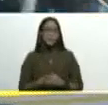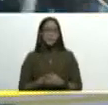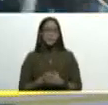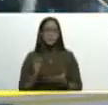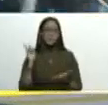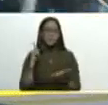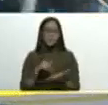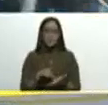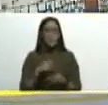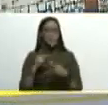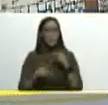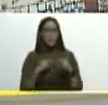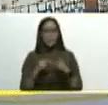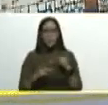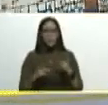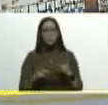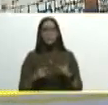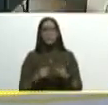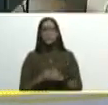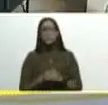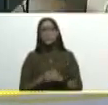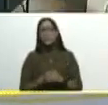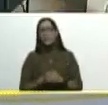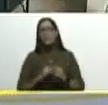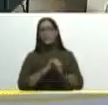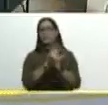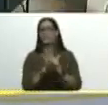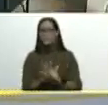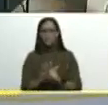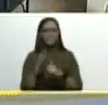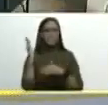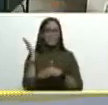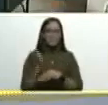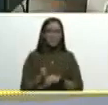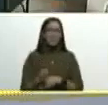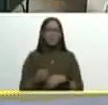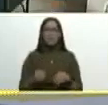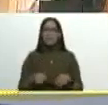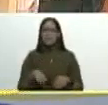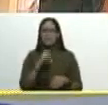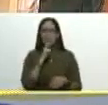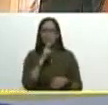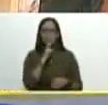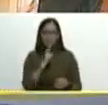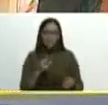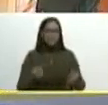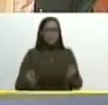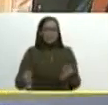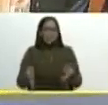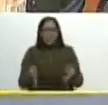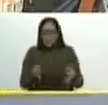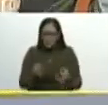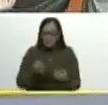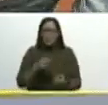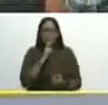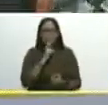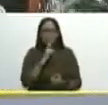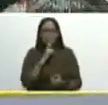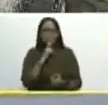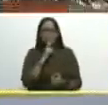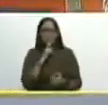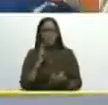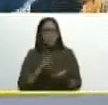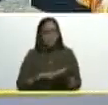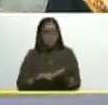producto de la pandemia, de las sanciones, un cuadro difícil de manejar, una situación difícil de manejar,